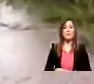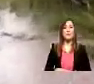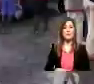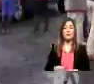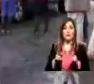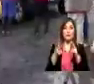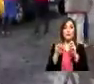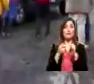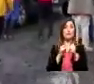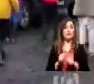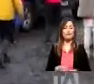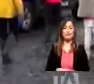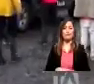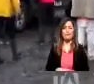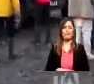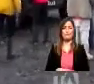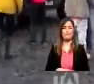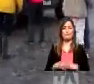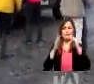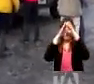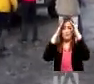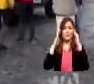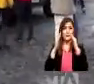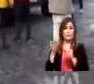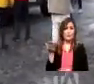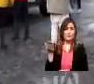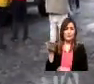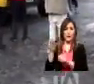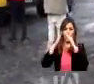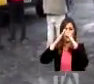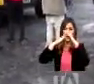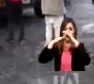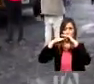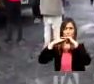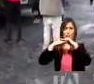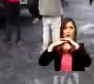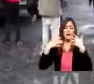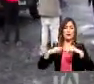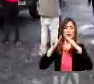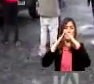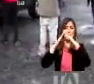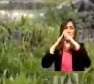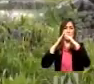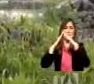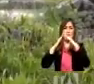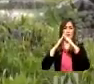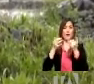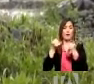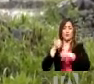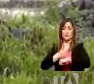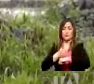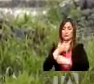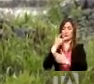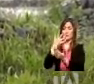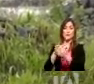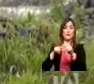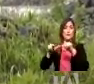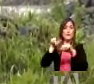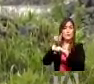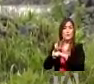misma afectación y que incluso pues algunas viviendas están a punto de colapsar. En este momento las autoridades están ya llegando a los sitios